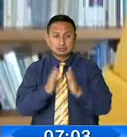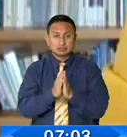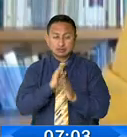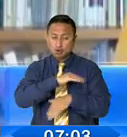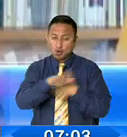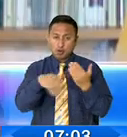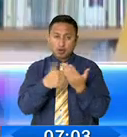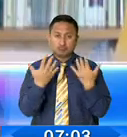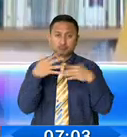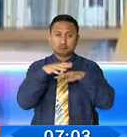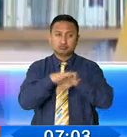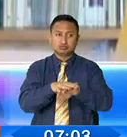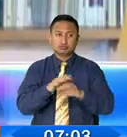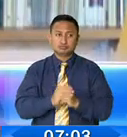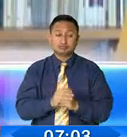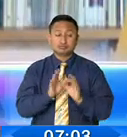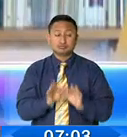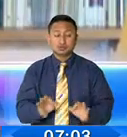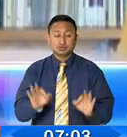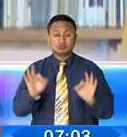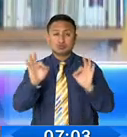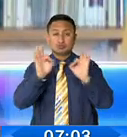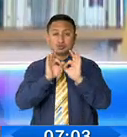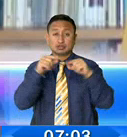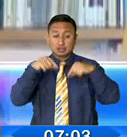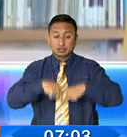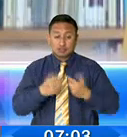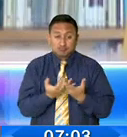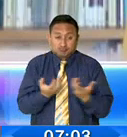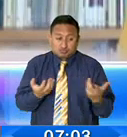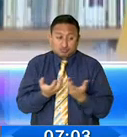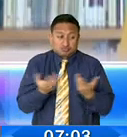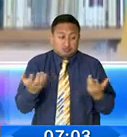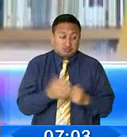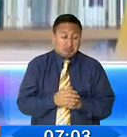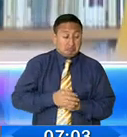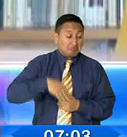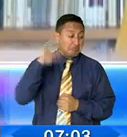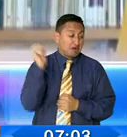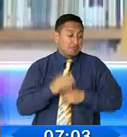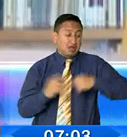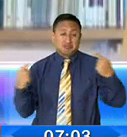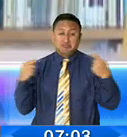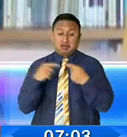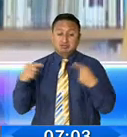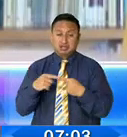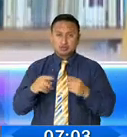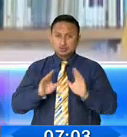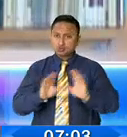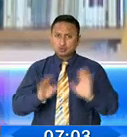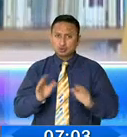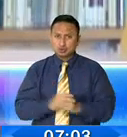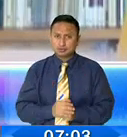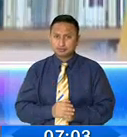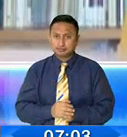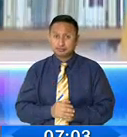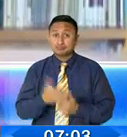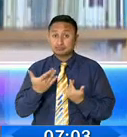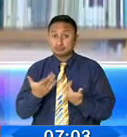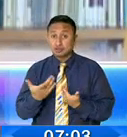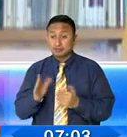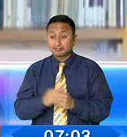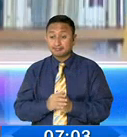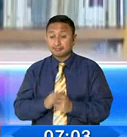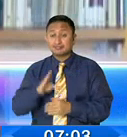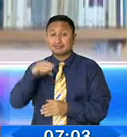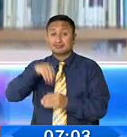Es indispensable, no podemos continuar con esta confrontación y esta polarización, y al ingreso al interno de la